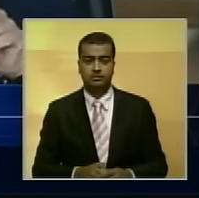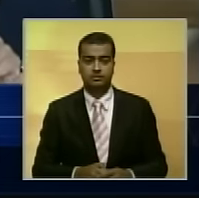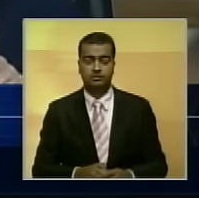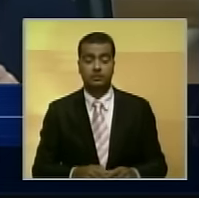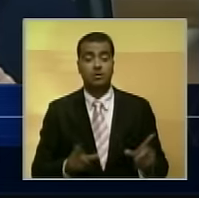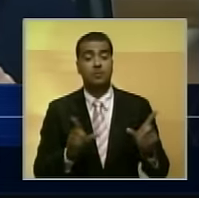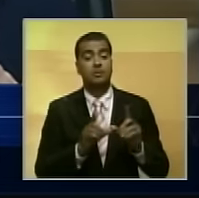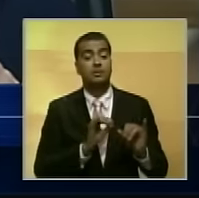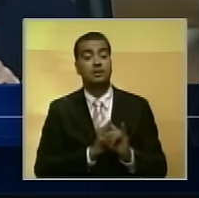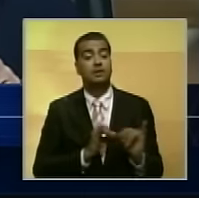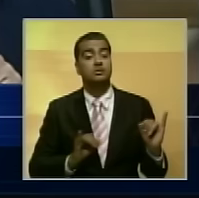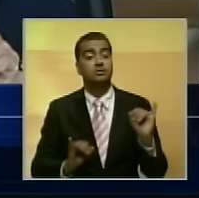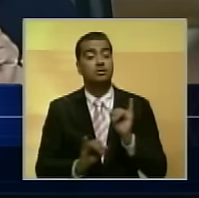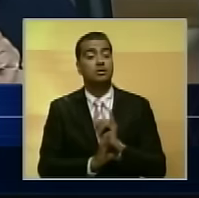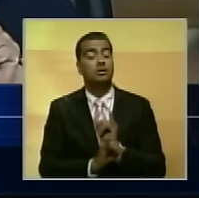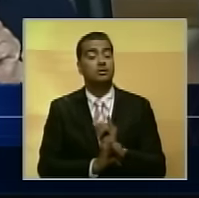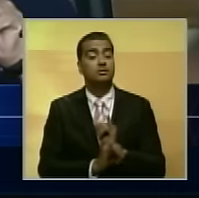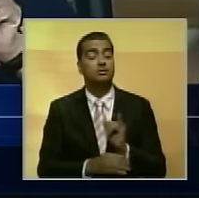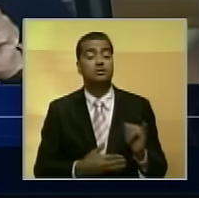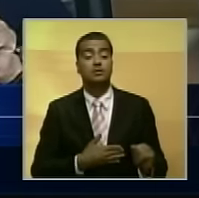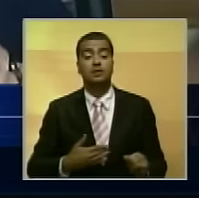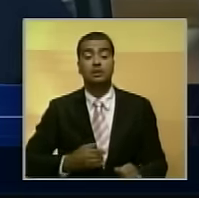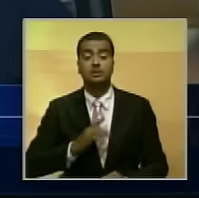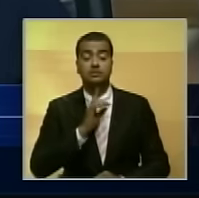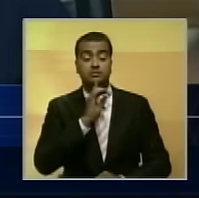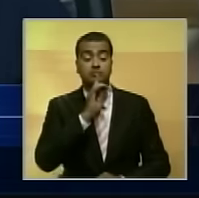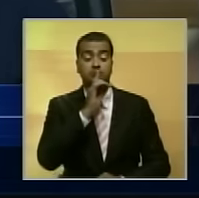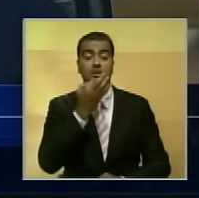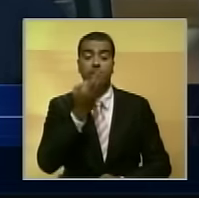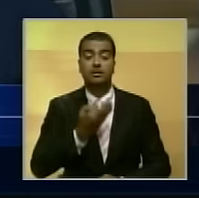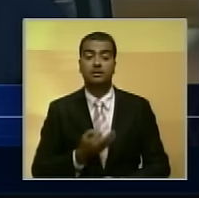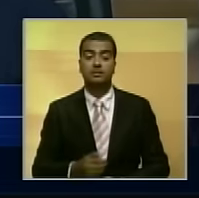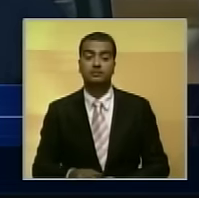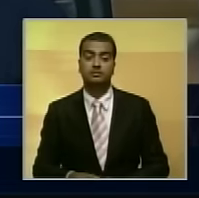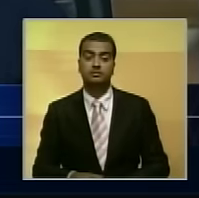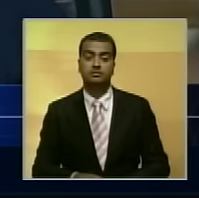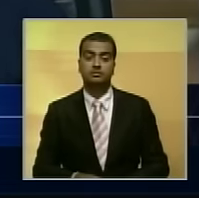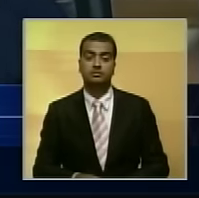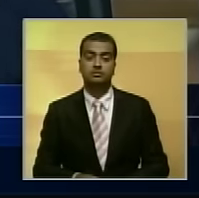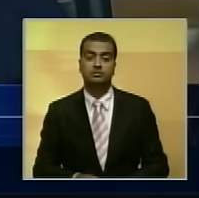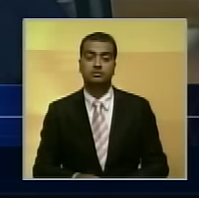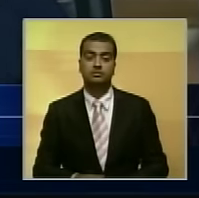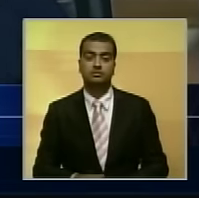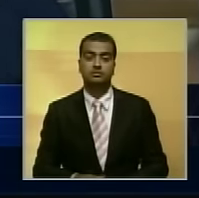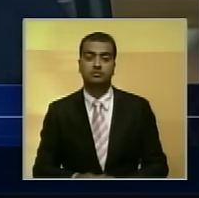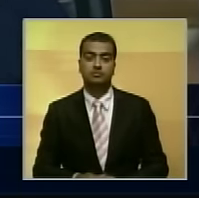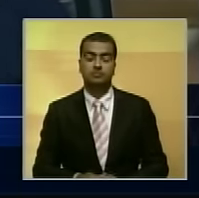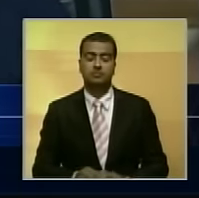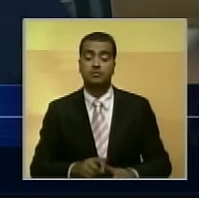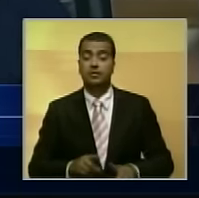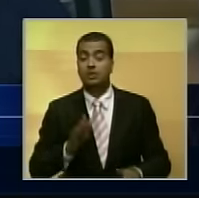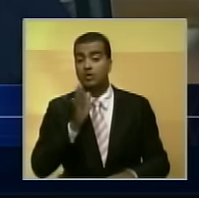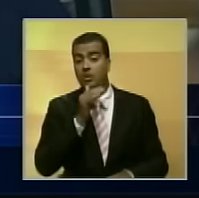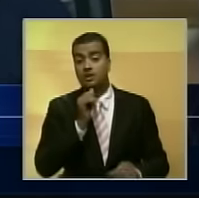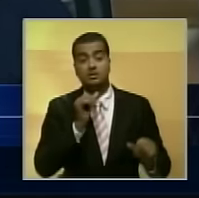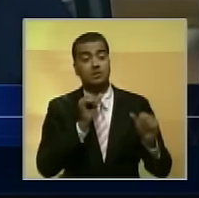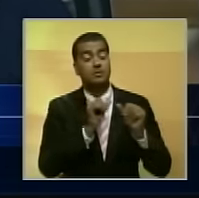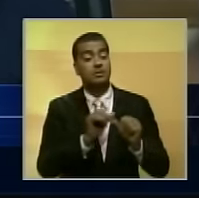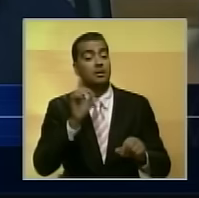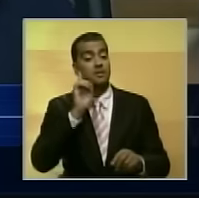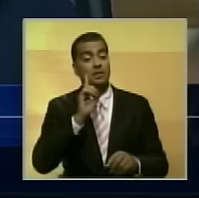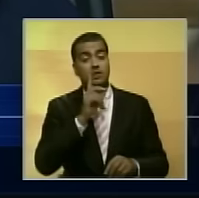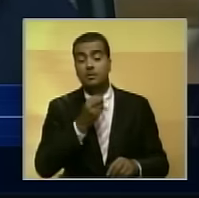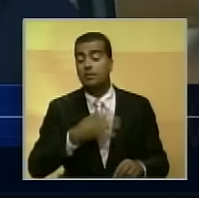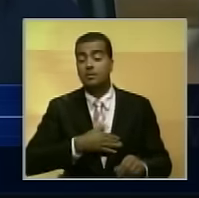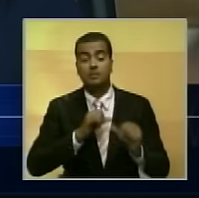medios internacionales pretenden acallar esta verdad, pero no hay quien se imponga. Las mentiras no se